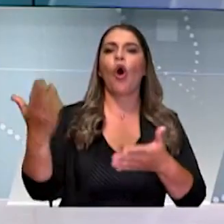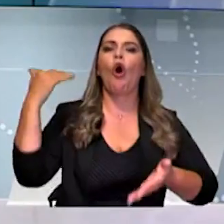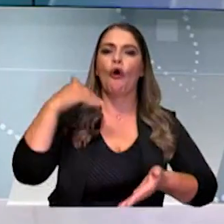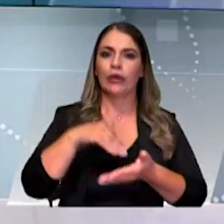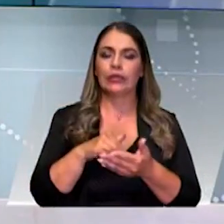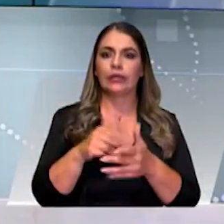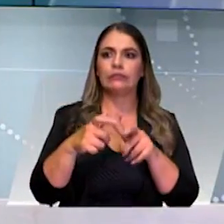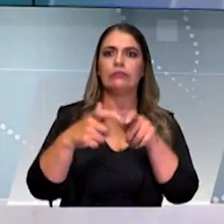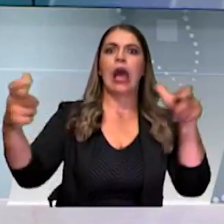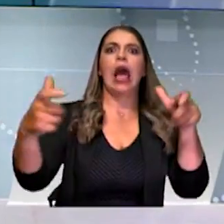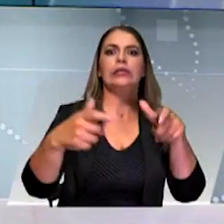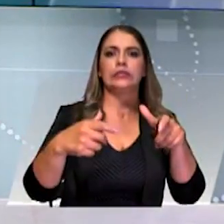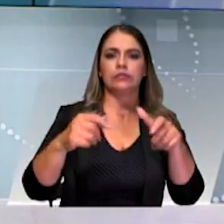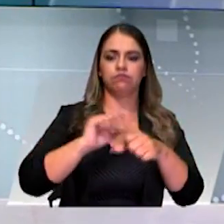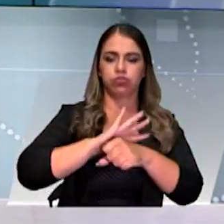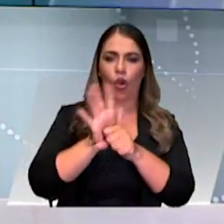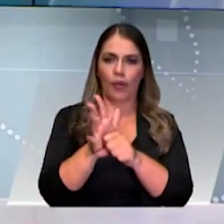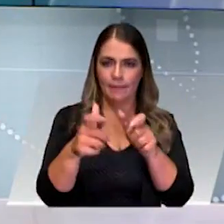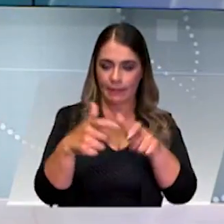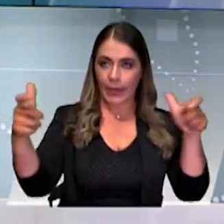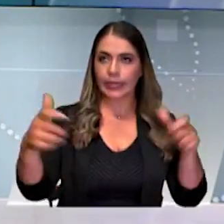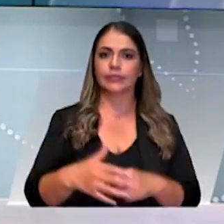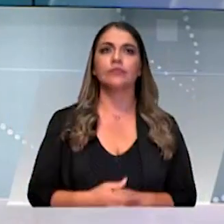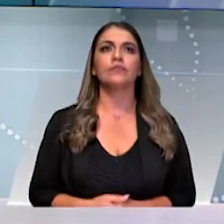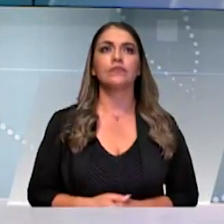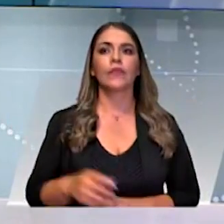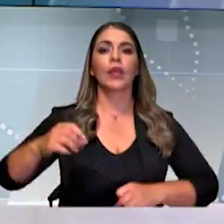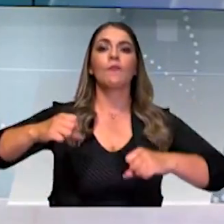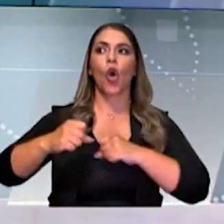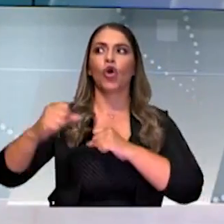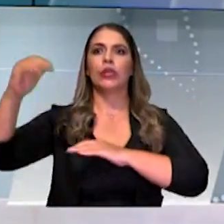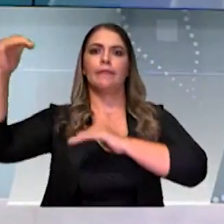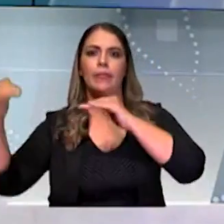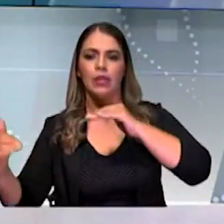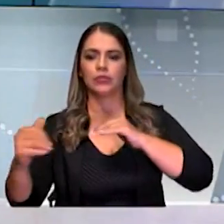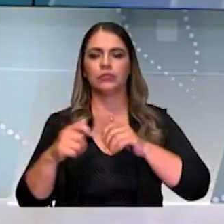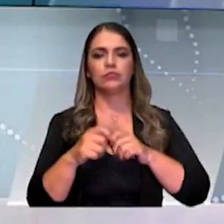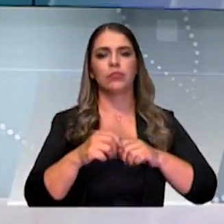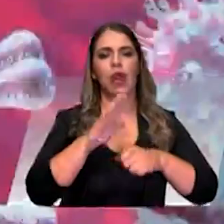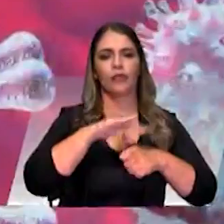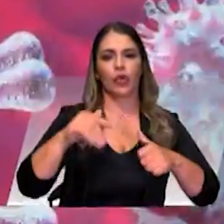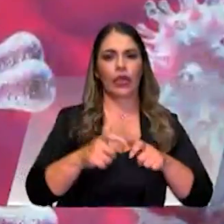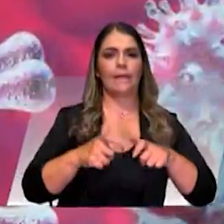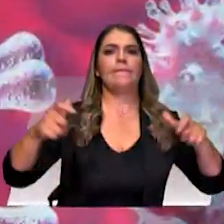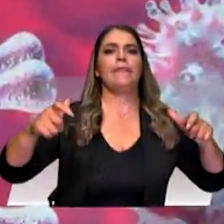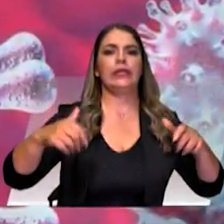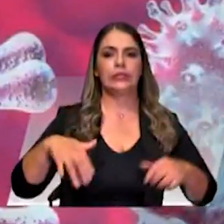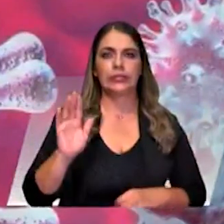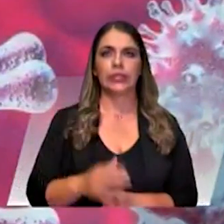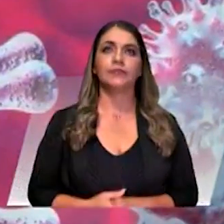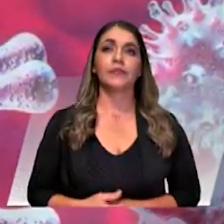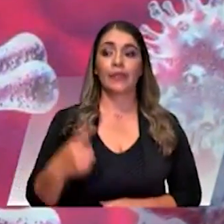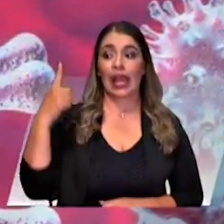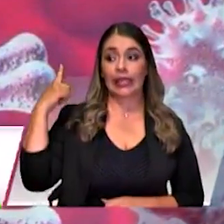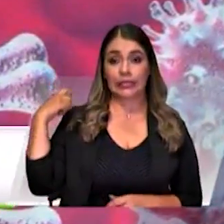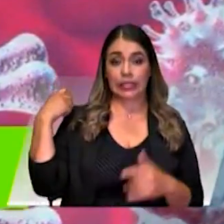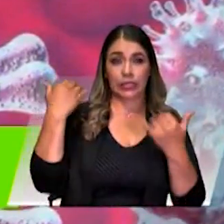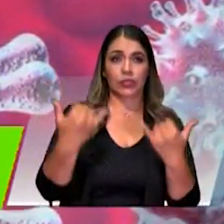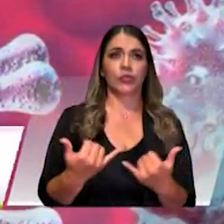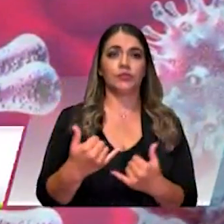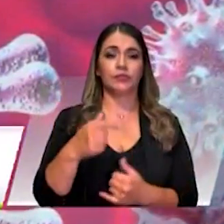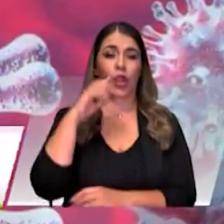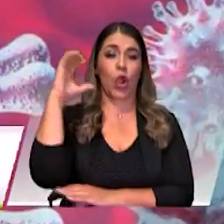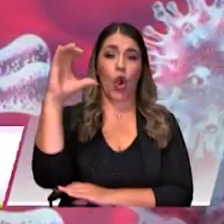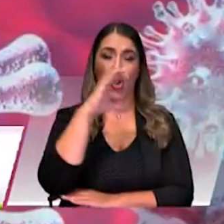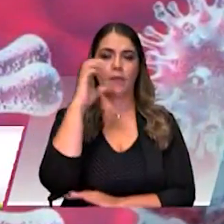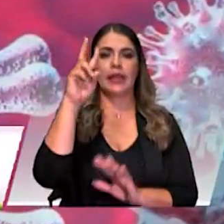número de nuevos contagios de COVID-19, superando una vez más a Bogotá. Entre ayer y hoy se registraron en